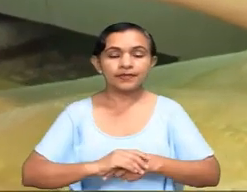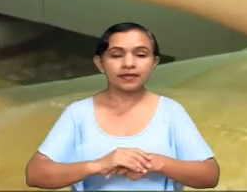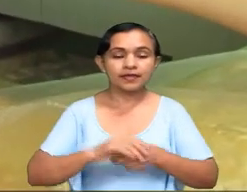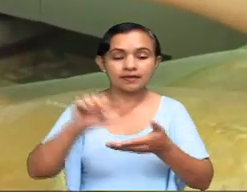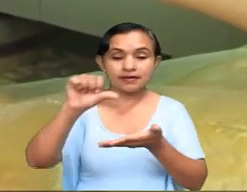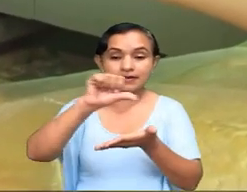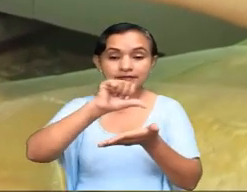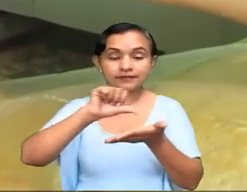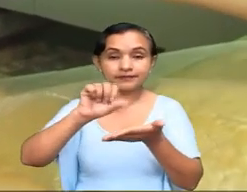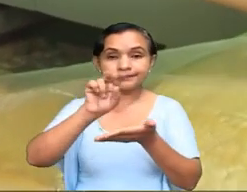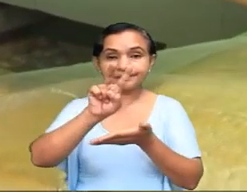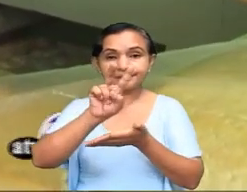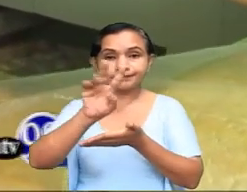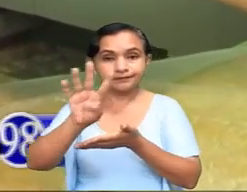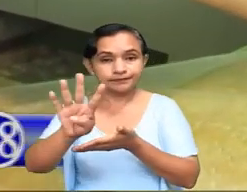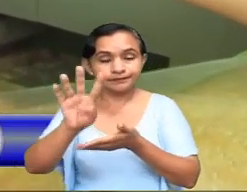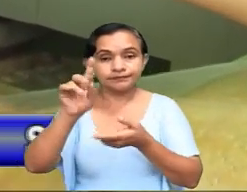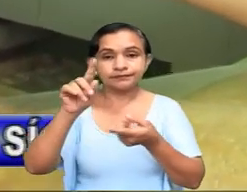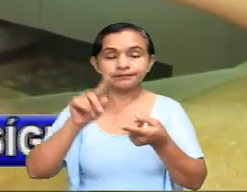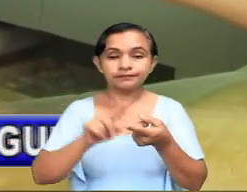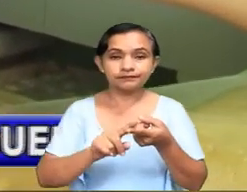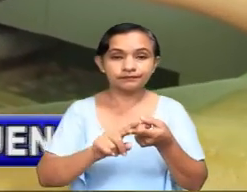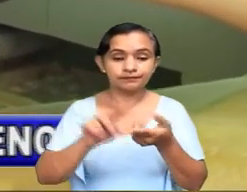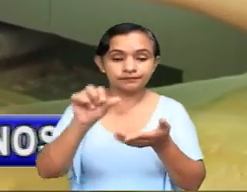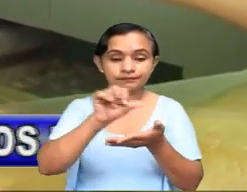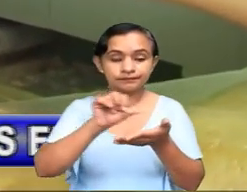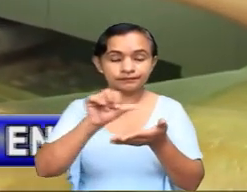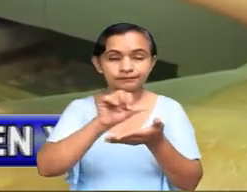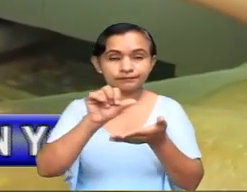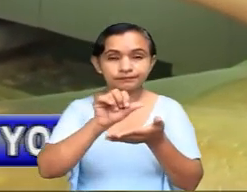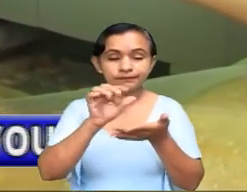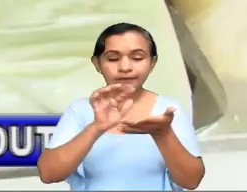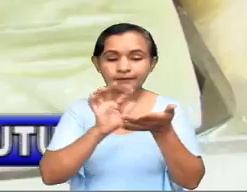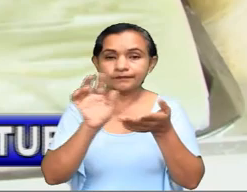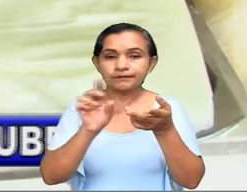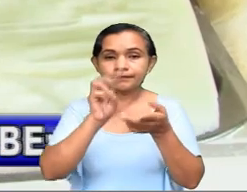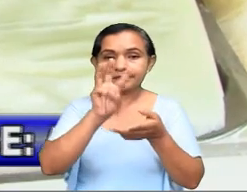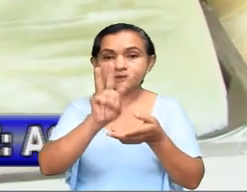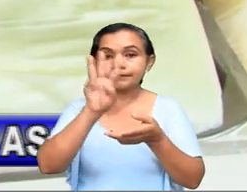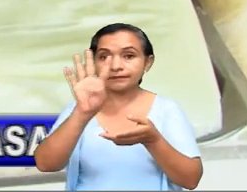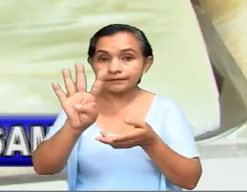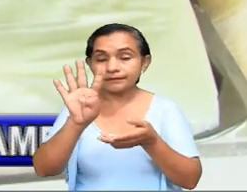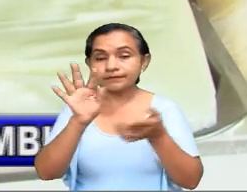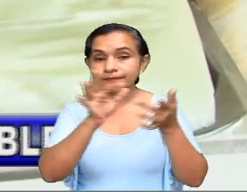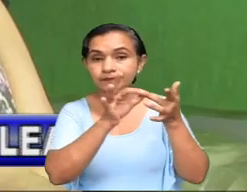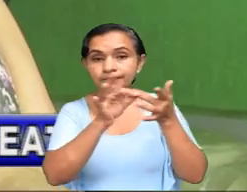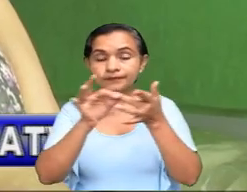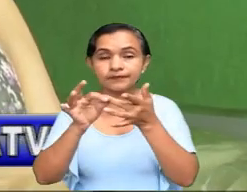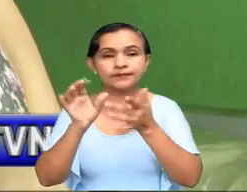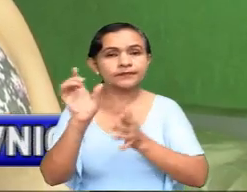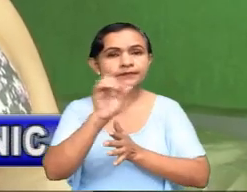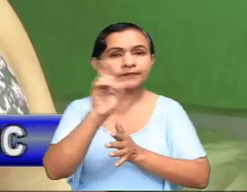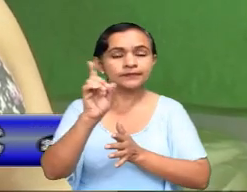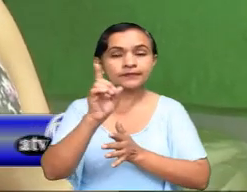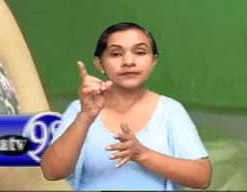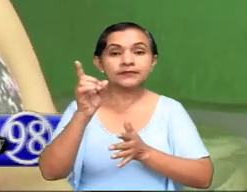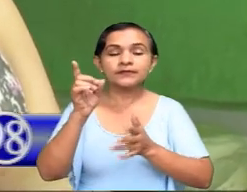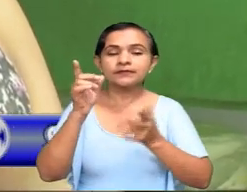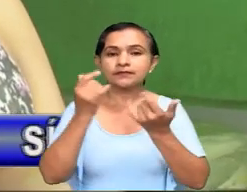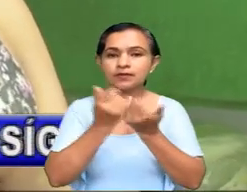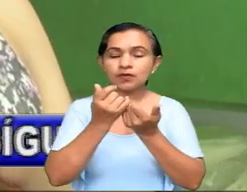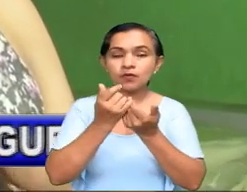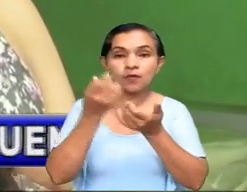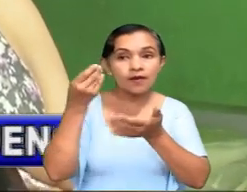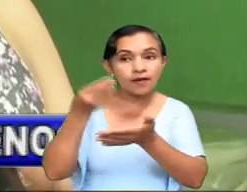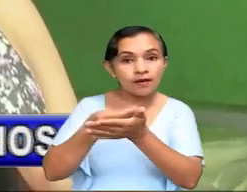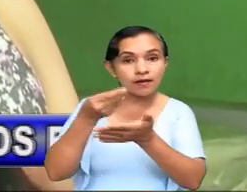crema 24. La crema pura la tenemos a 34. ¿Vienen de dónde? De Chontales, lo